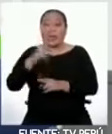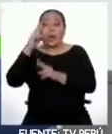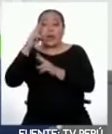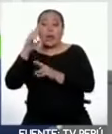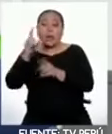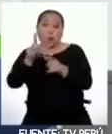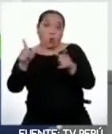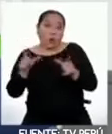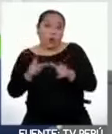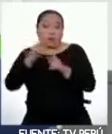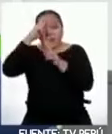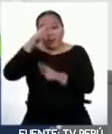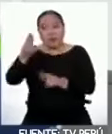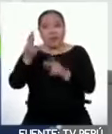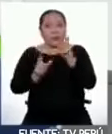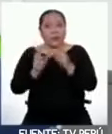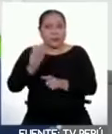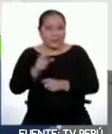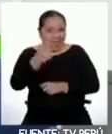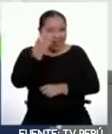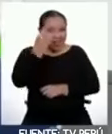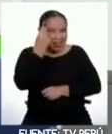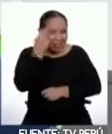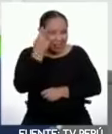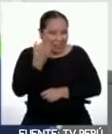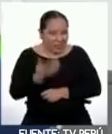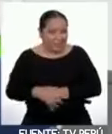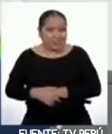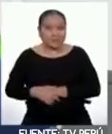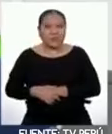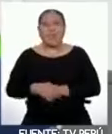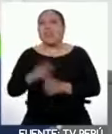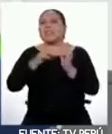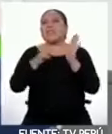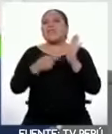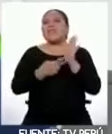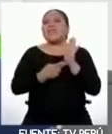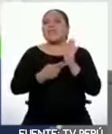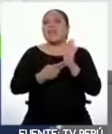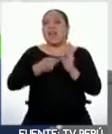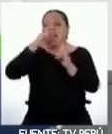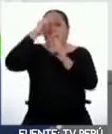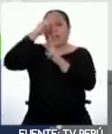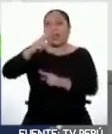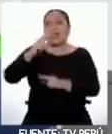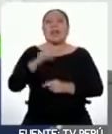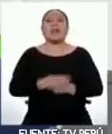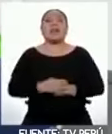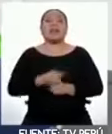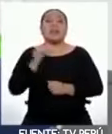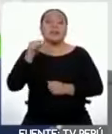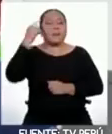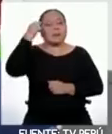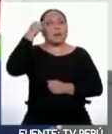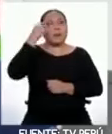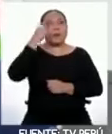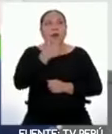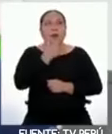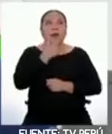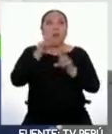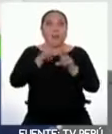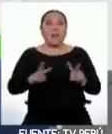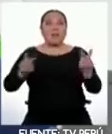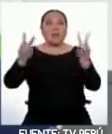resto. Ahora sí se dan cuenta del punto, ¿verdad? ¿Qué cosa es el respeto? Seguramente pensar en respeto te hará pensar en